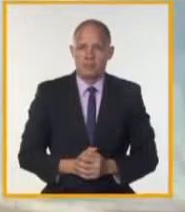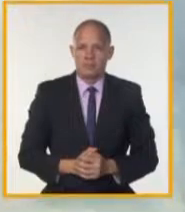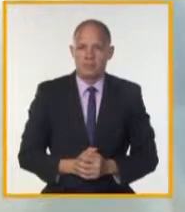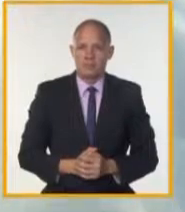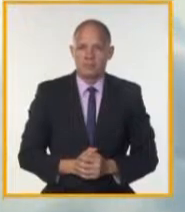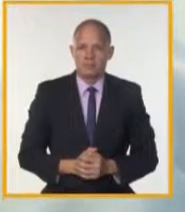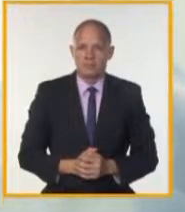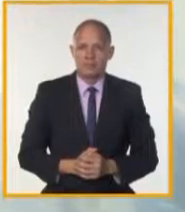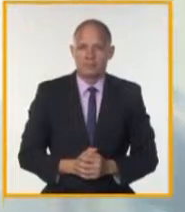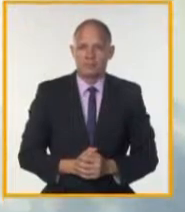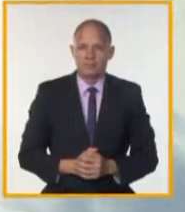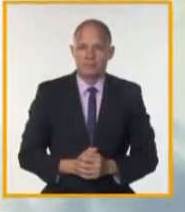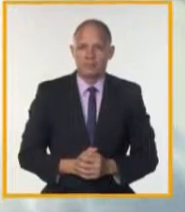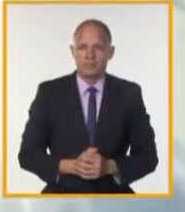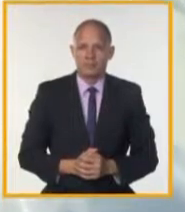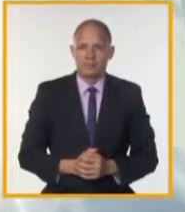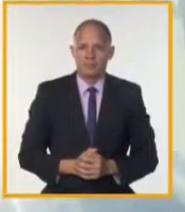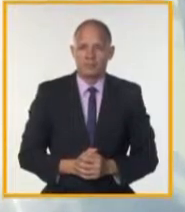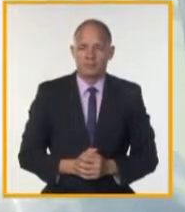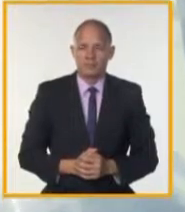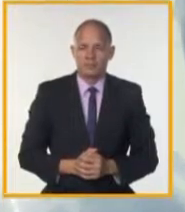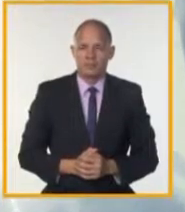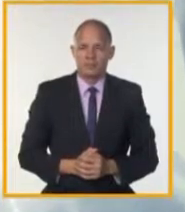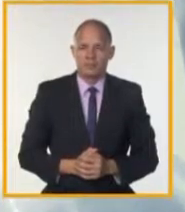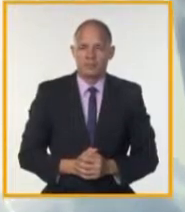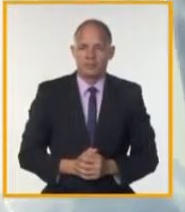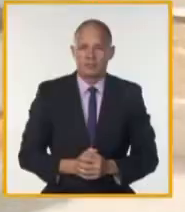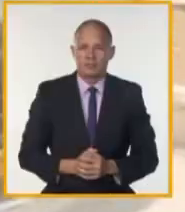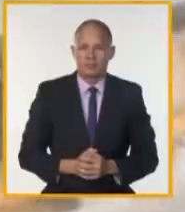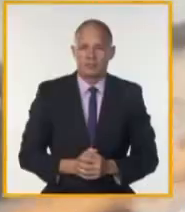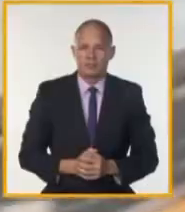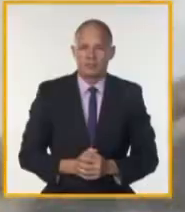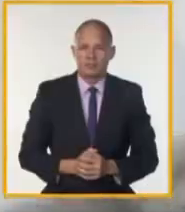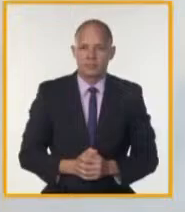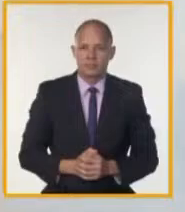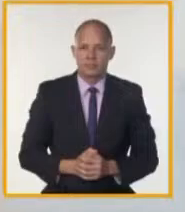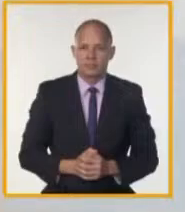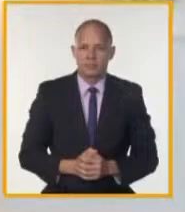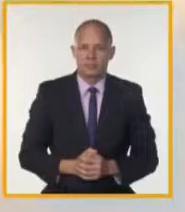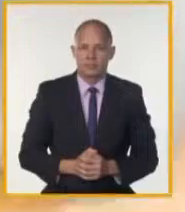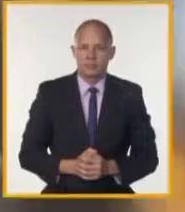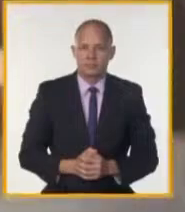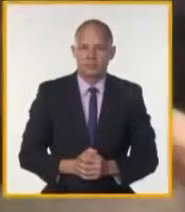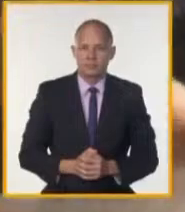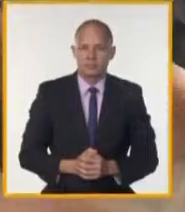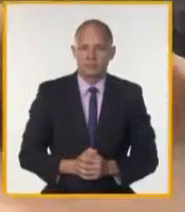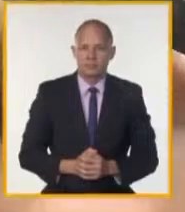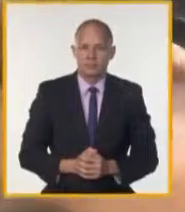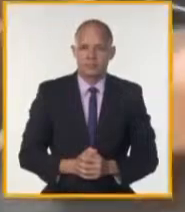amor. Con un poco de amor trabajando por un poco